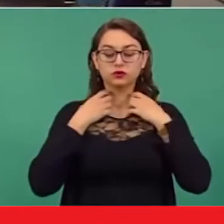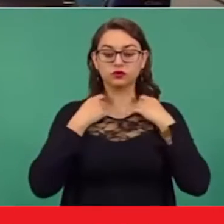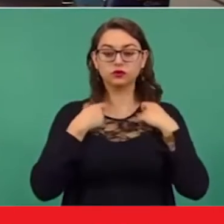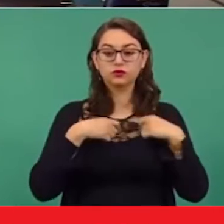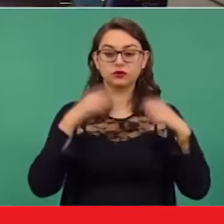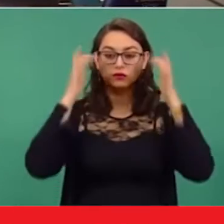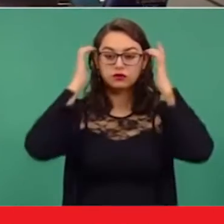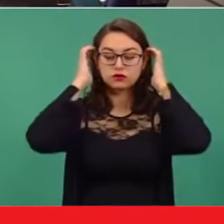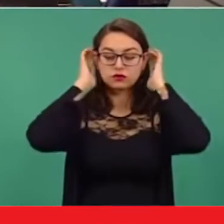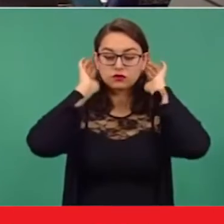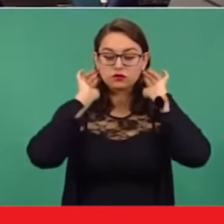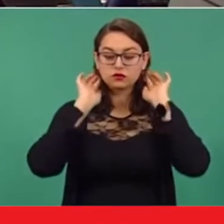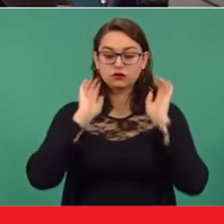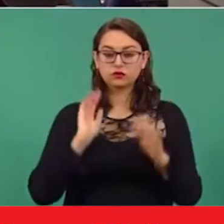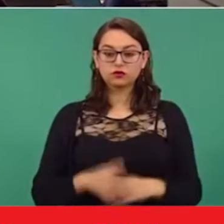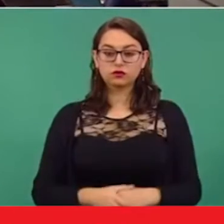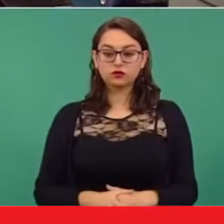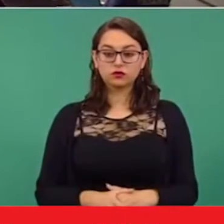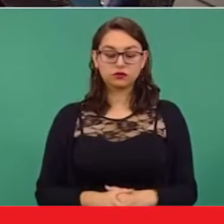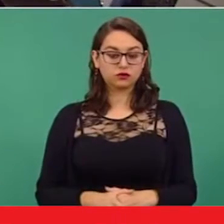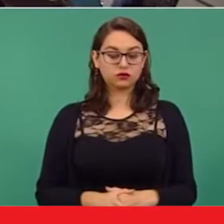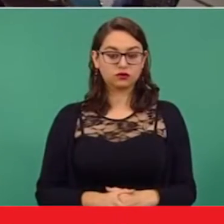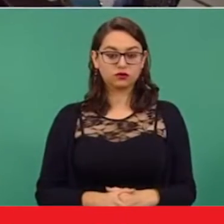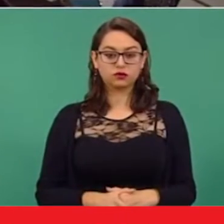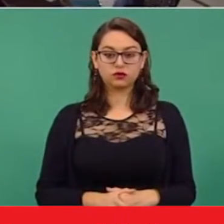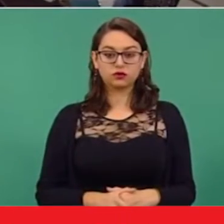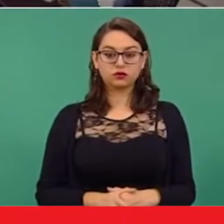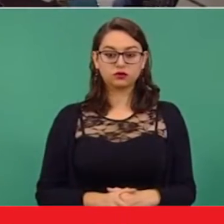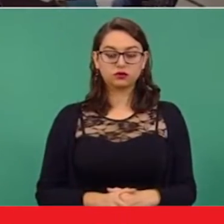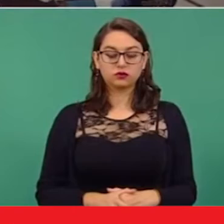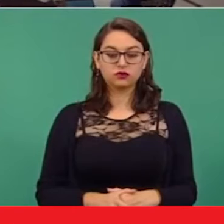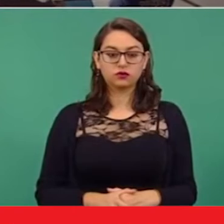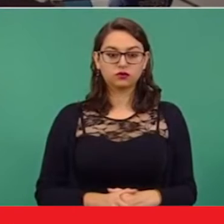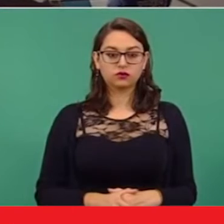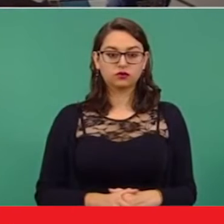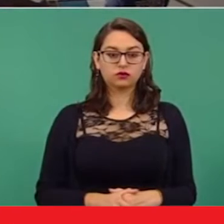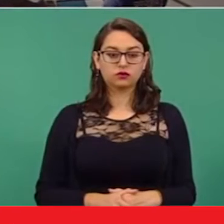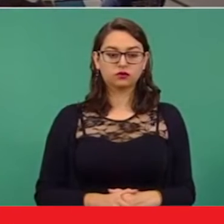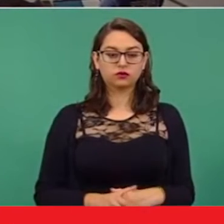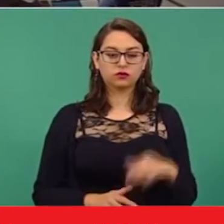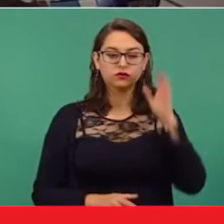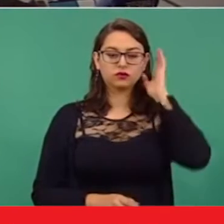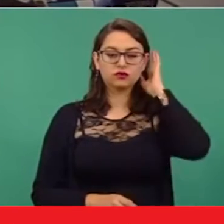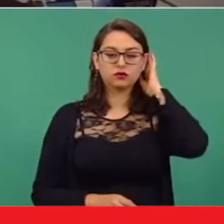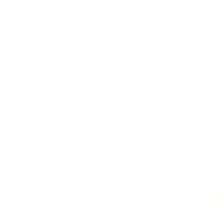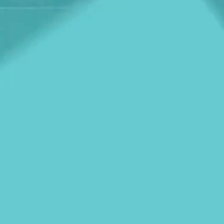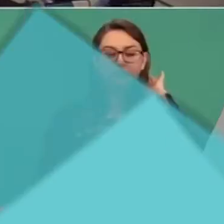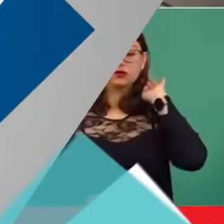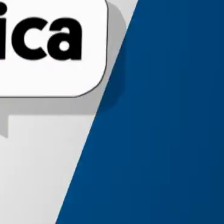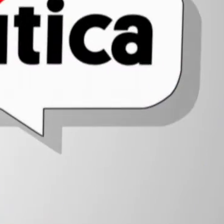El PRI. Ah, sí, sí, sí. Claro. Este es el de Claudio.